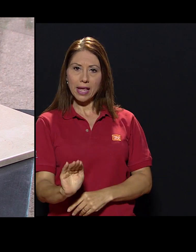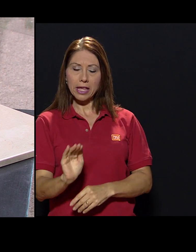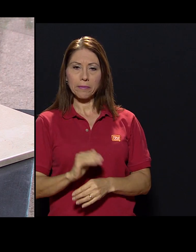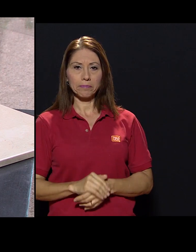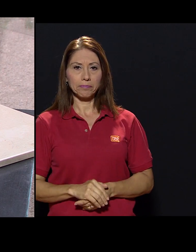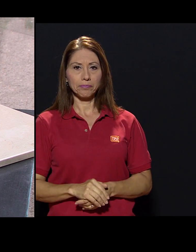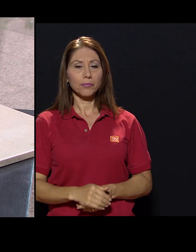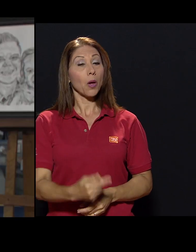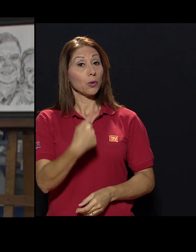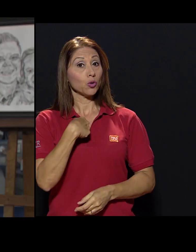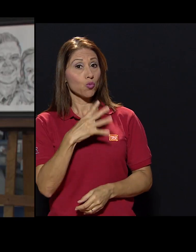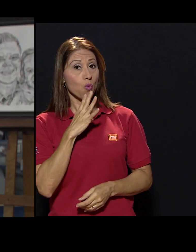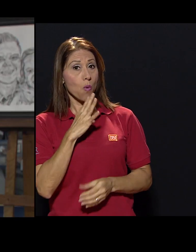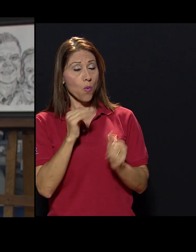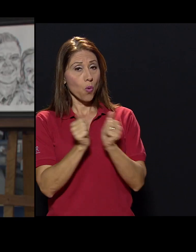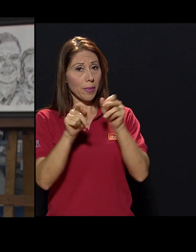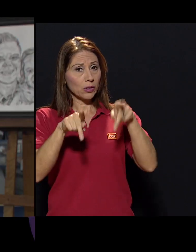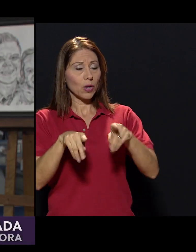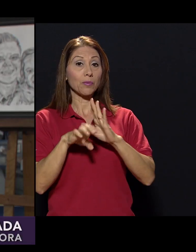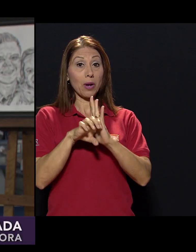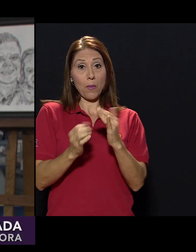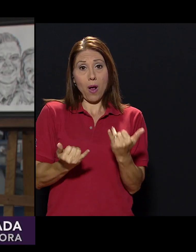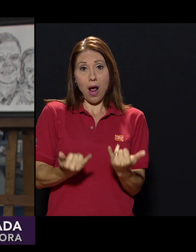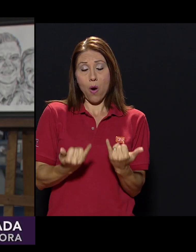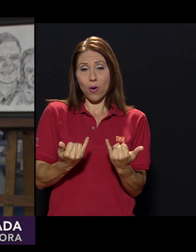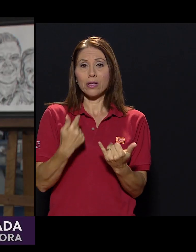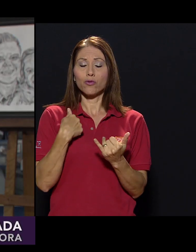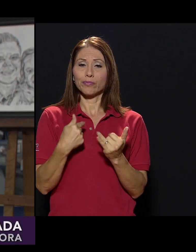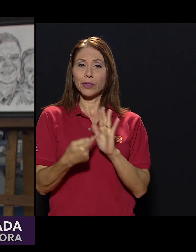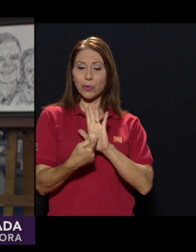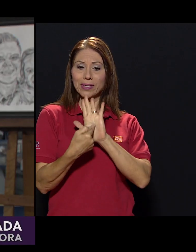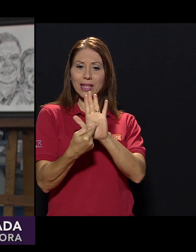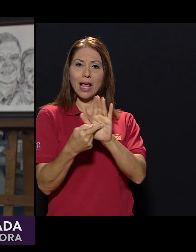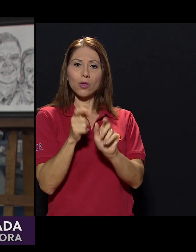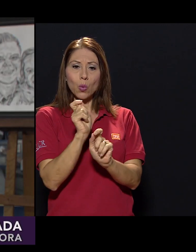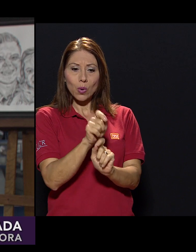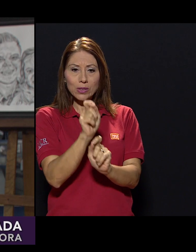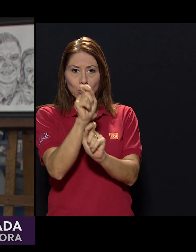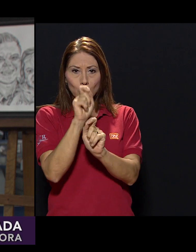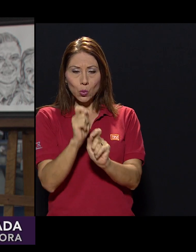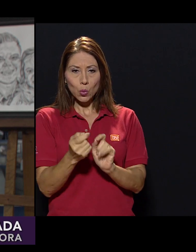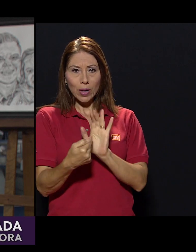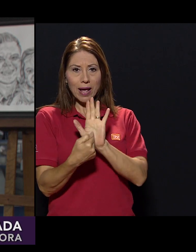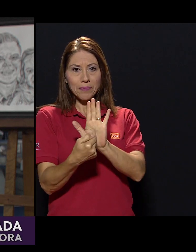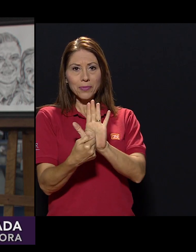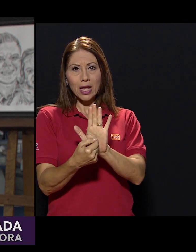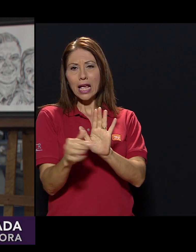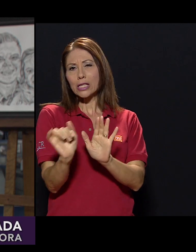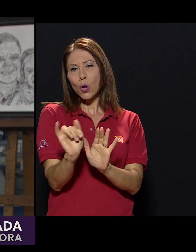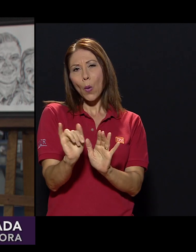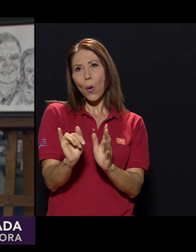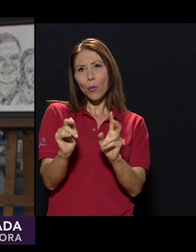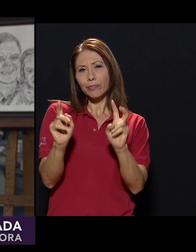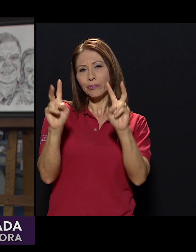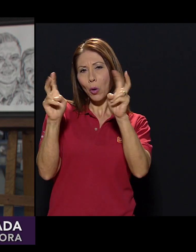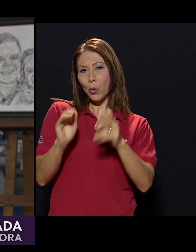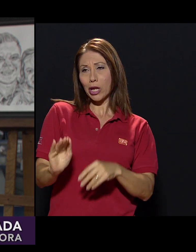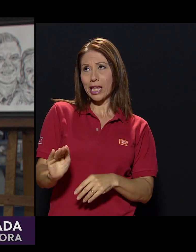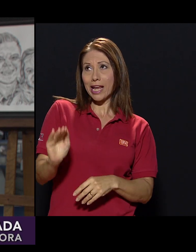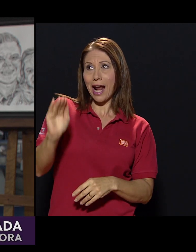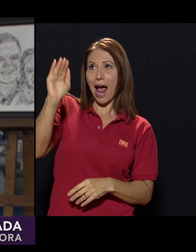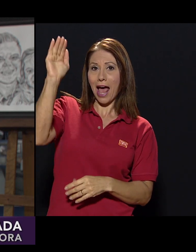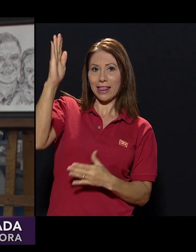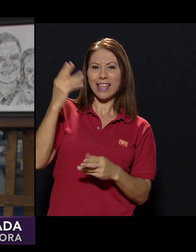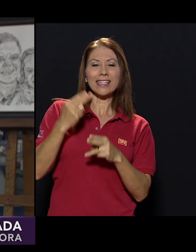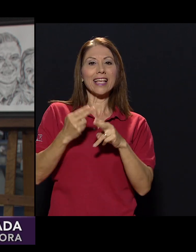Como hablo con las personas Por ejemplo Estoy presentando Una escultura Que es de Como un gigante Por